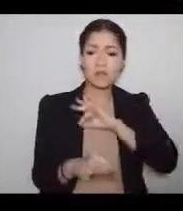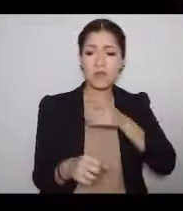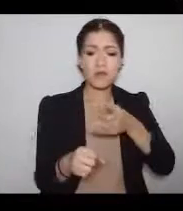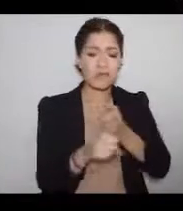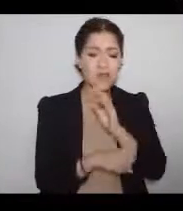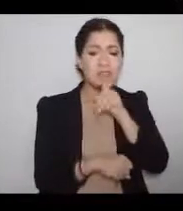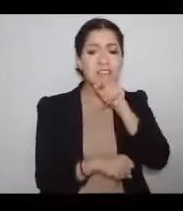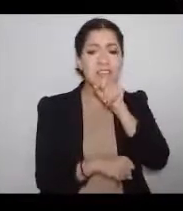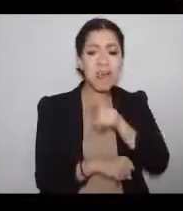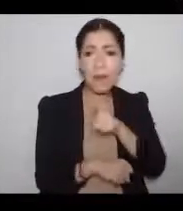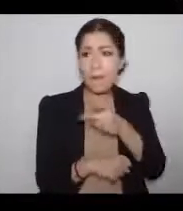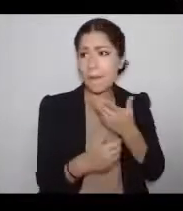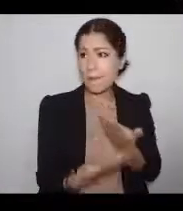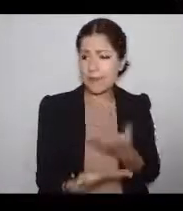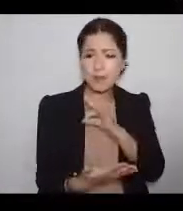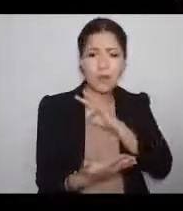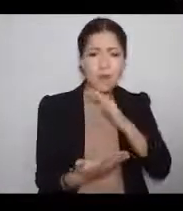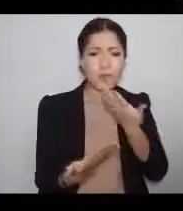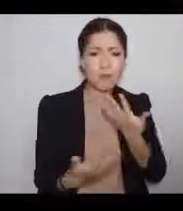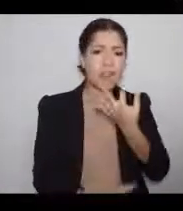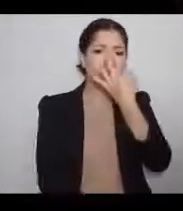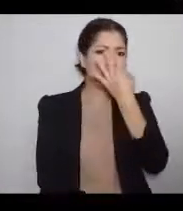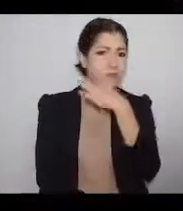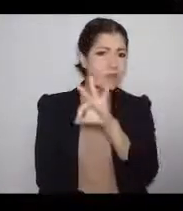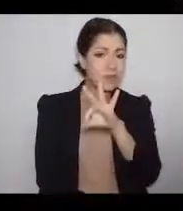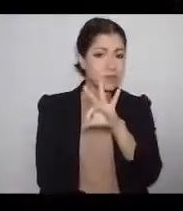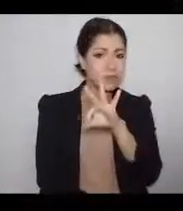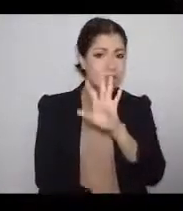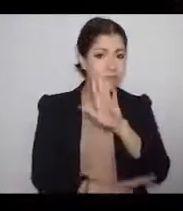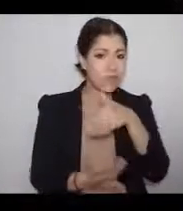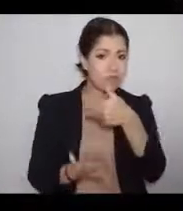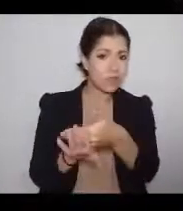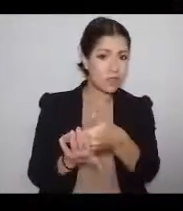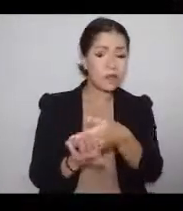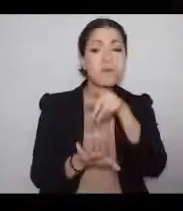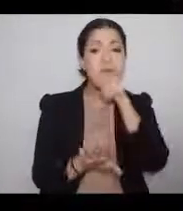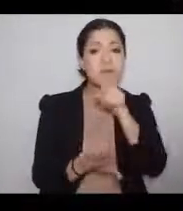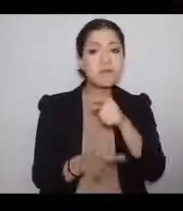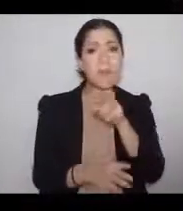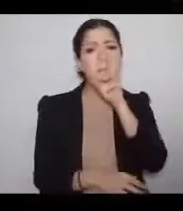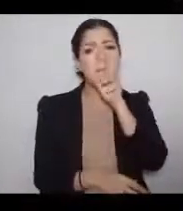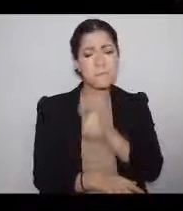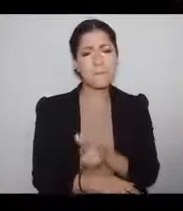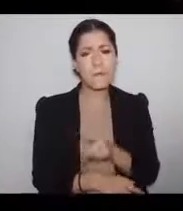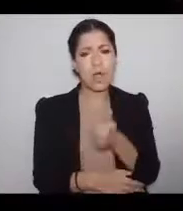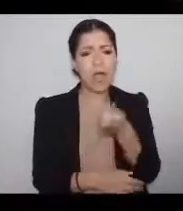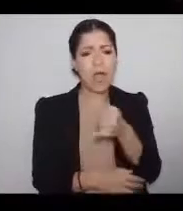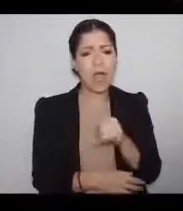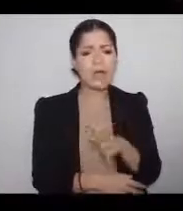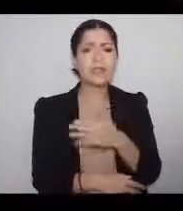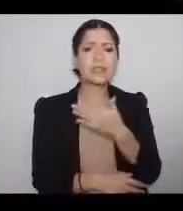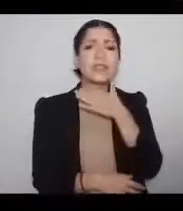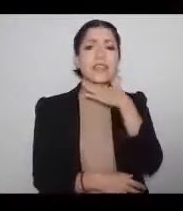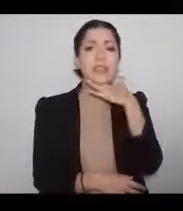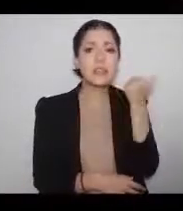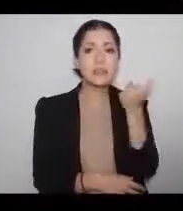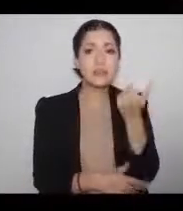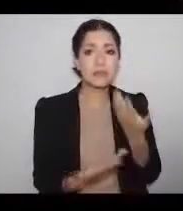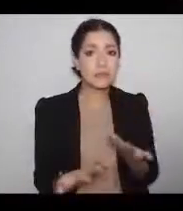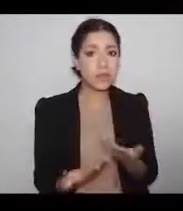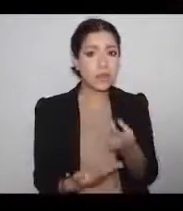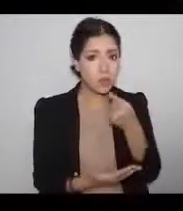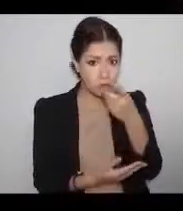sobre la mierda. Prefiero tu latín en este colero alemán. De acuerdo. Lo dijiste